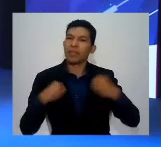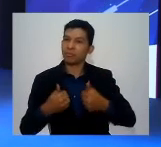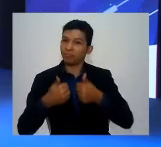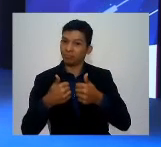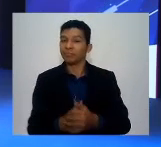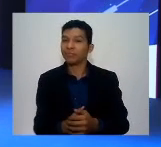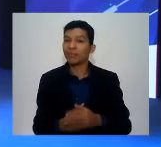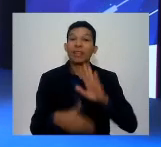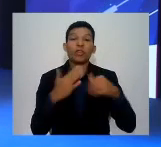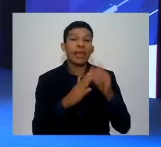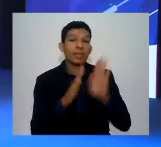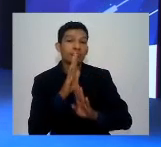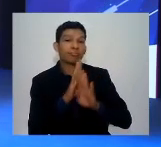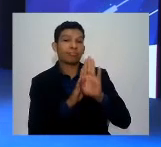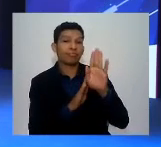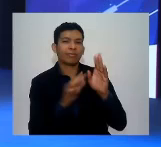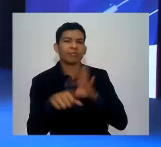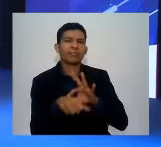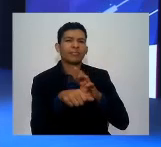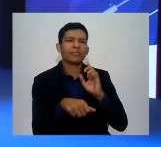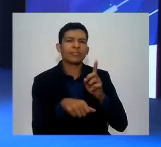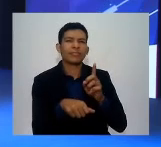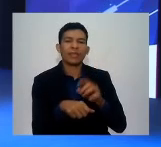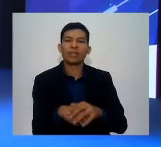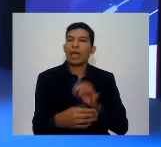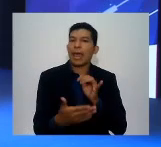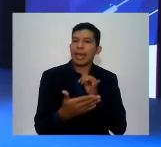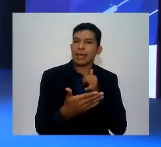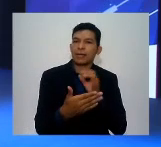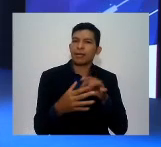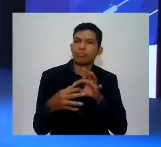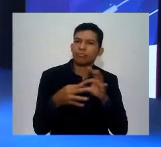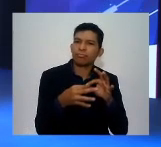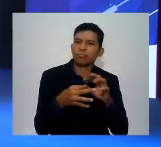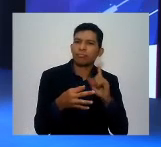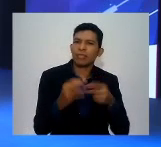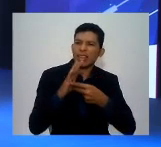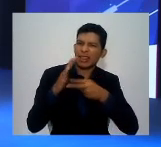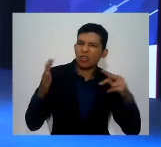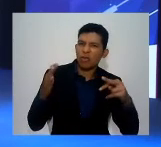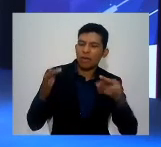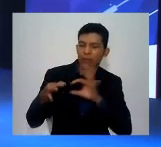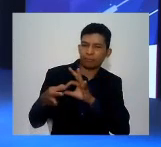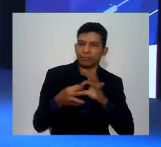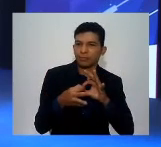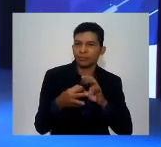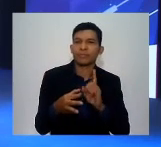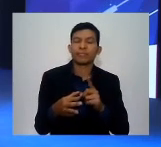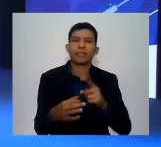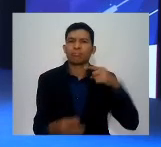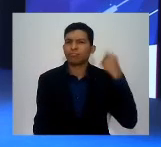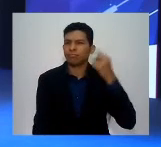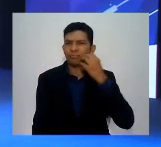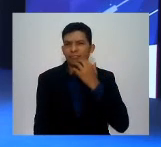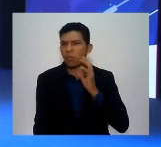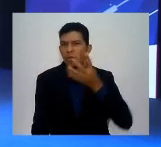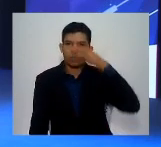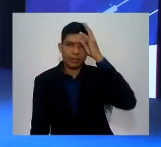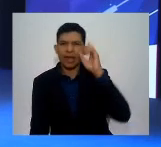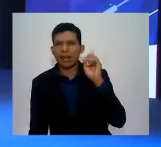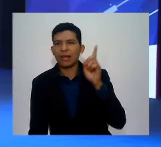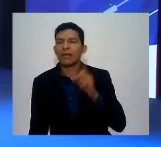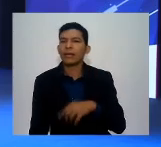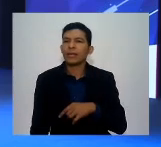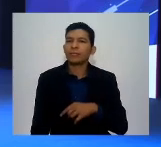Homero, que lo ponemos solamente como efecto hipnótico ahí, como para que tenga algo de emoción la diapositiva.